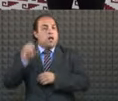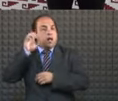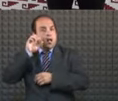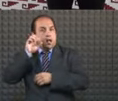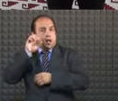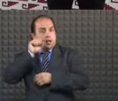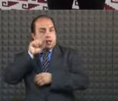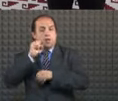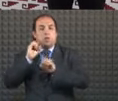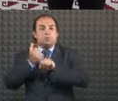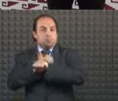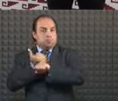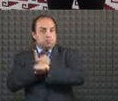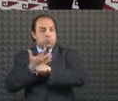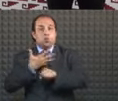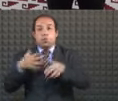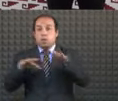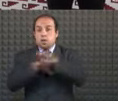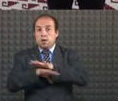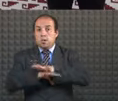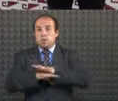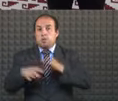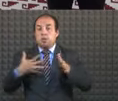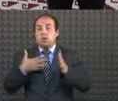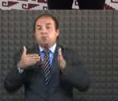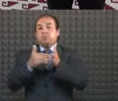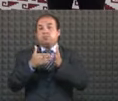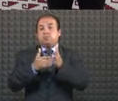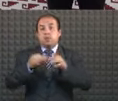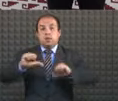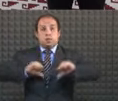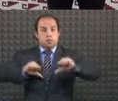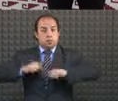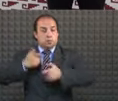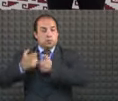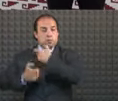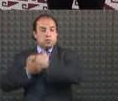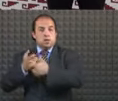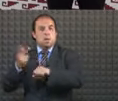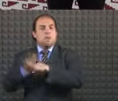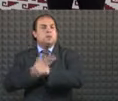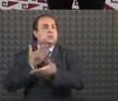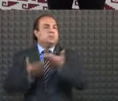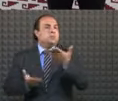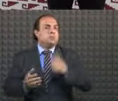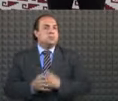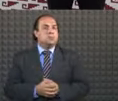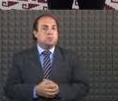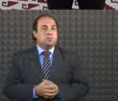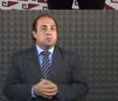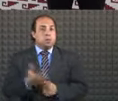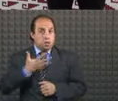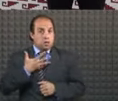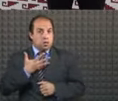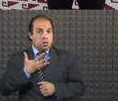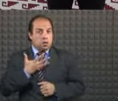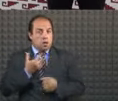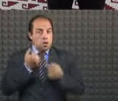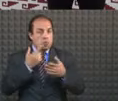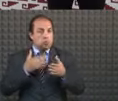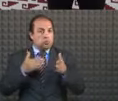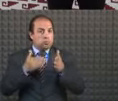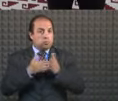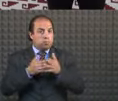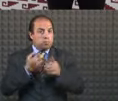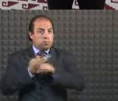no hubo cambio en el tema de las restricciones en las actividades económicas, ¿qué pasaría en este caso, doctora? ¿Sí habría alguna